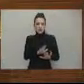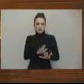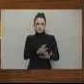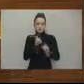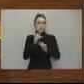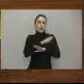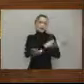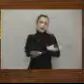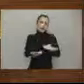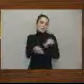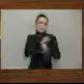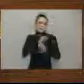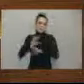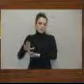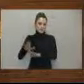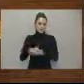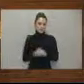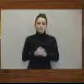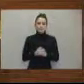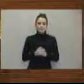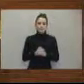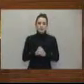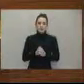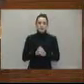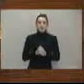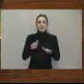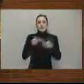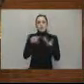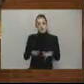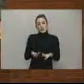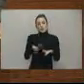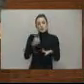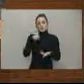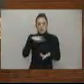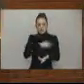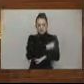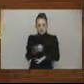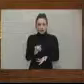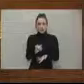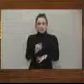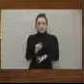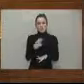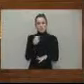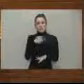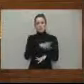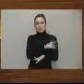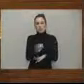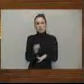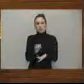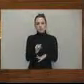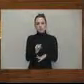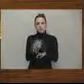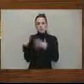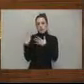las administraciones públicas. Hay una pérdida, como les decía, en los últimos